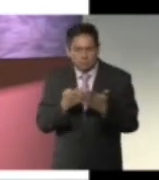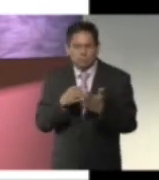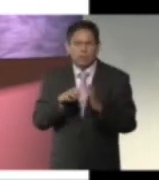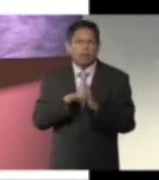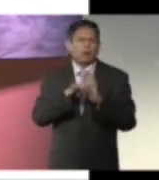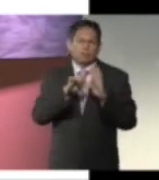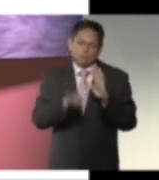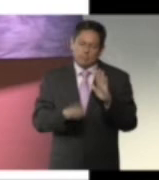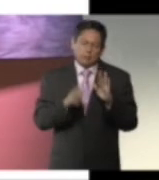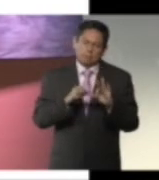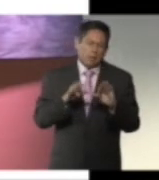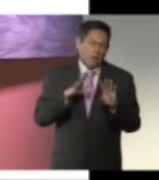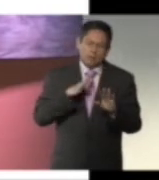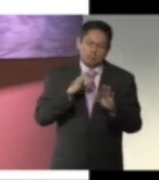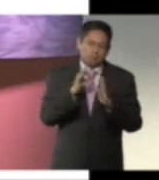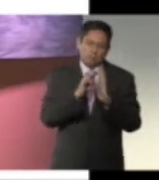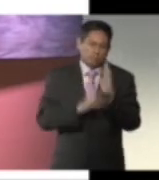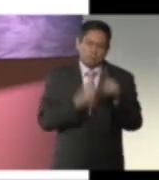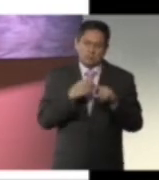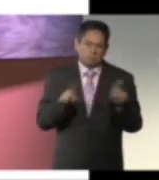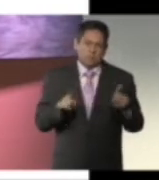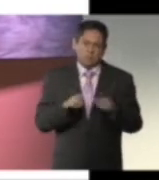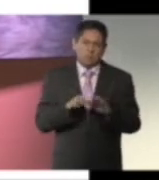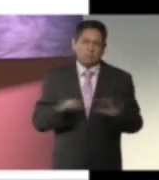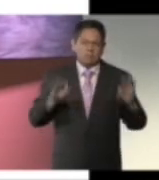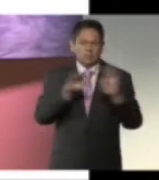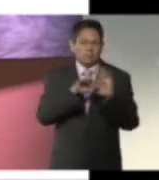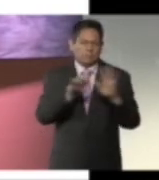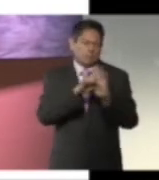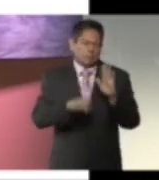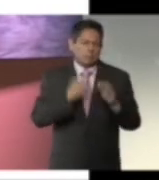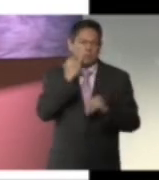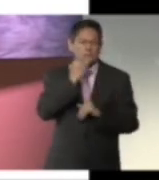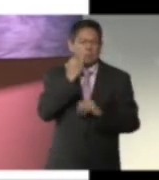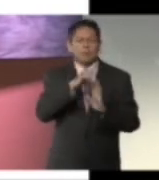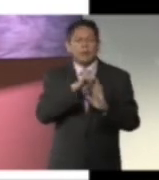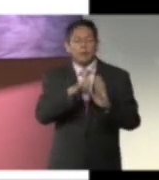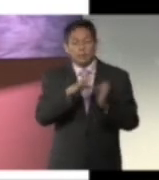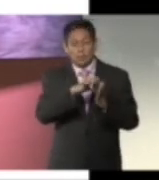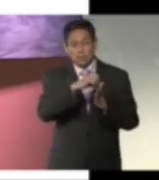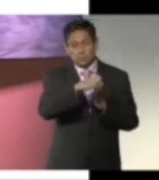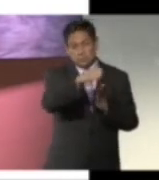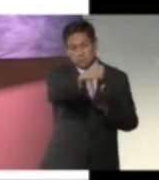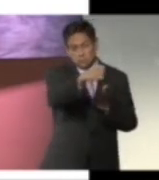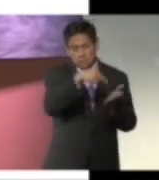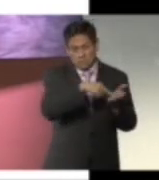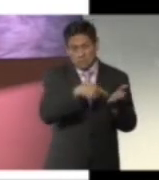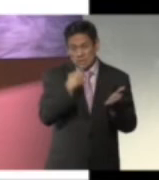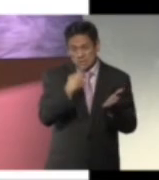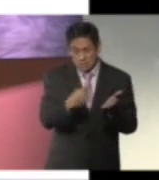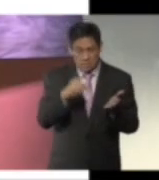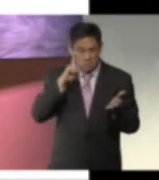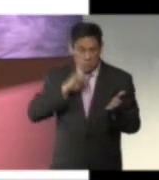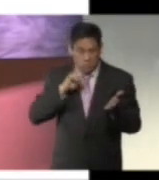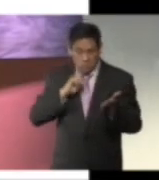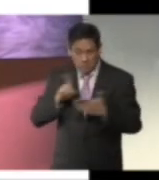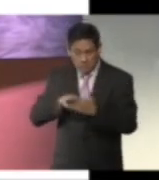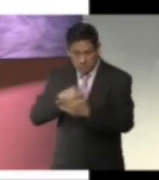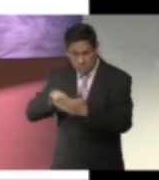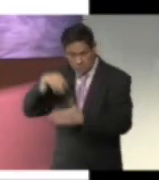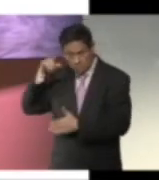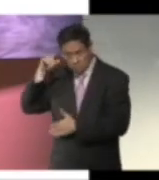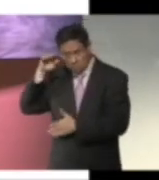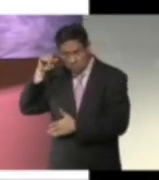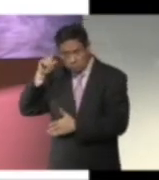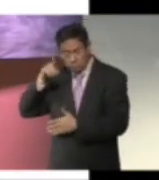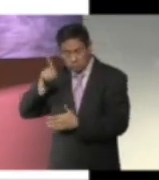poner el ejemplo de que, ¿acaso alguna vez la Constitución dijo que las mujeres no podían votar? Las mujeres no votan, y nuestras abuelas